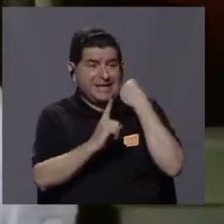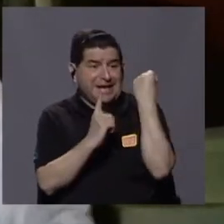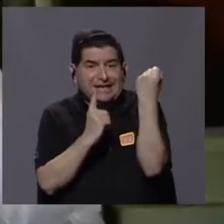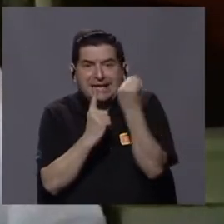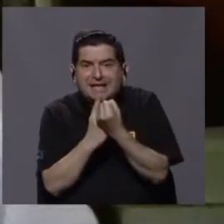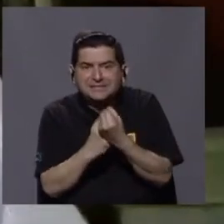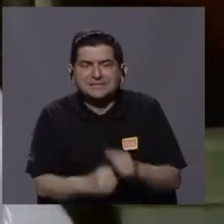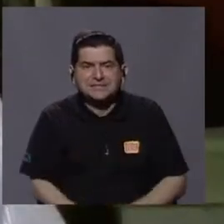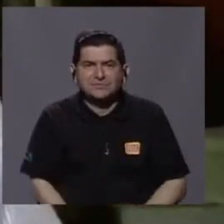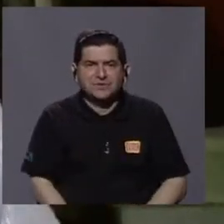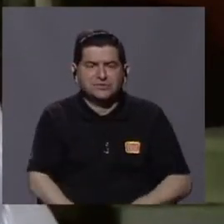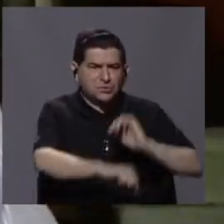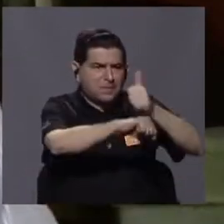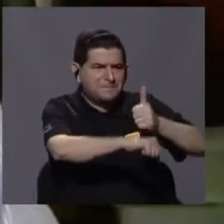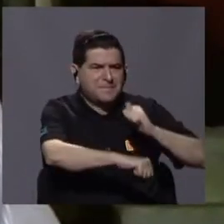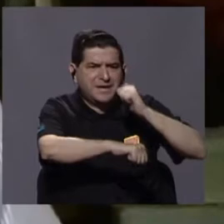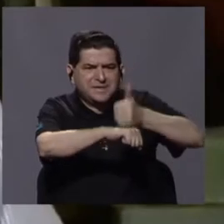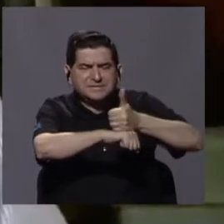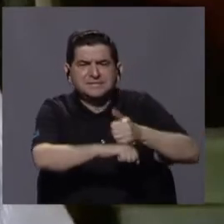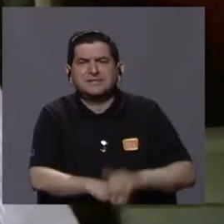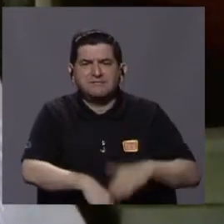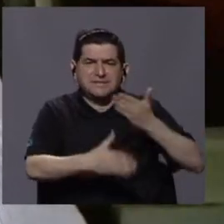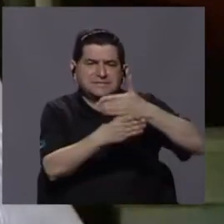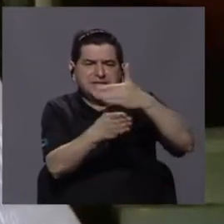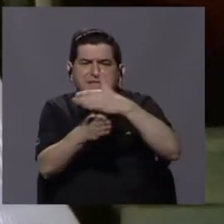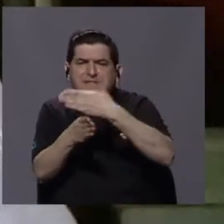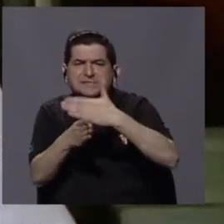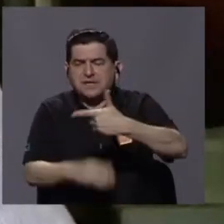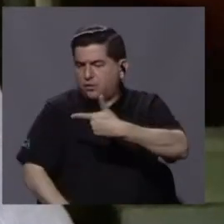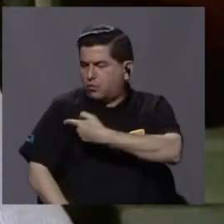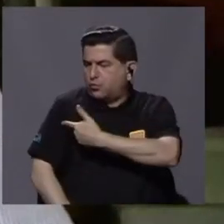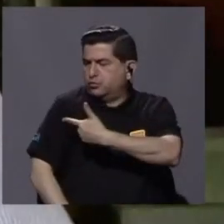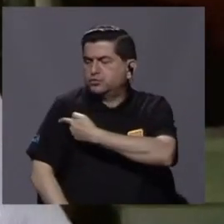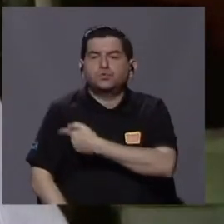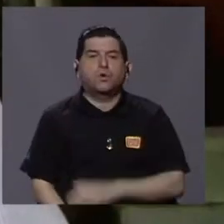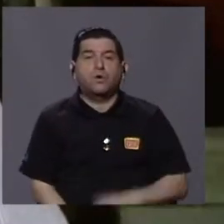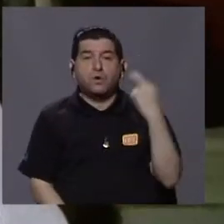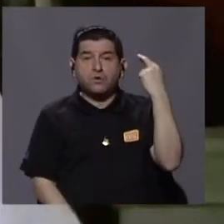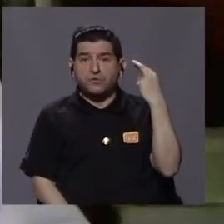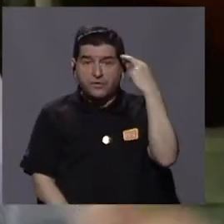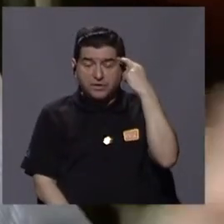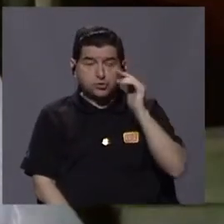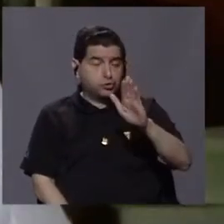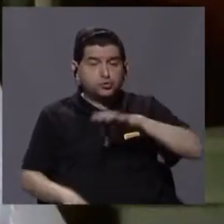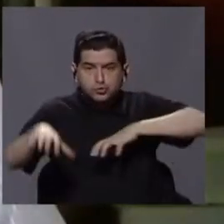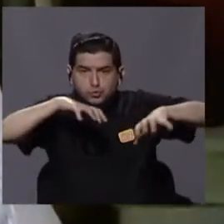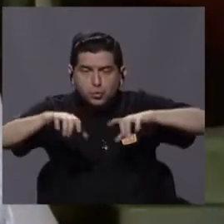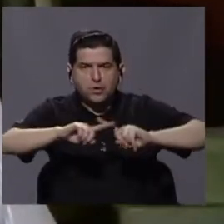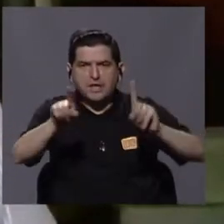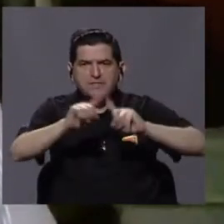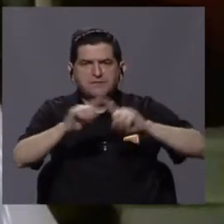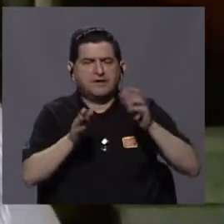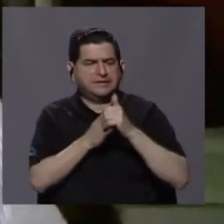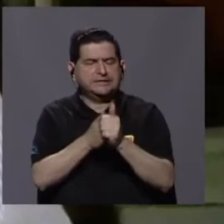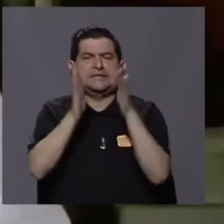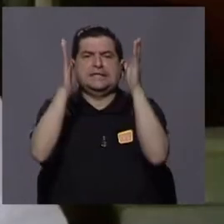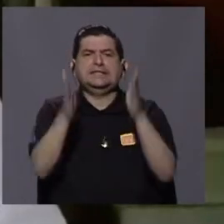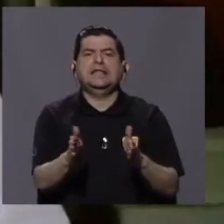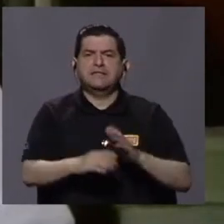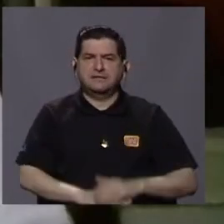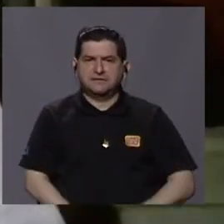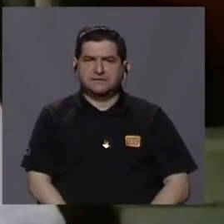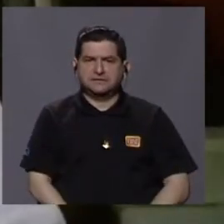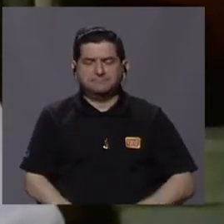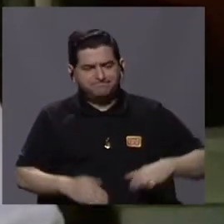en la colocación de vacunas eso fue lo que motivó la reacción de él y de otros muchos líderes y